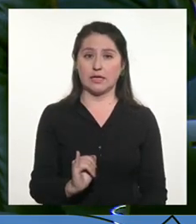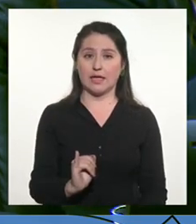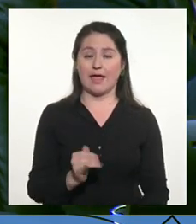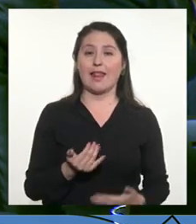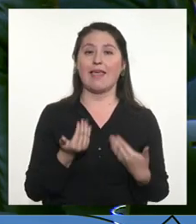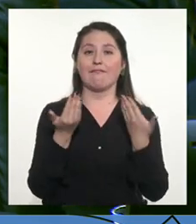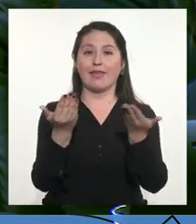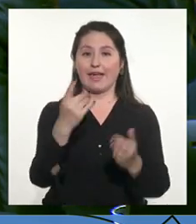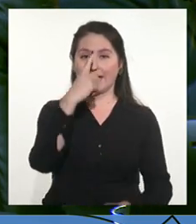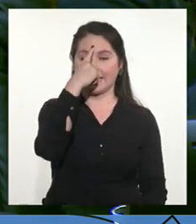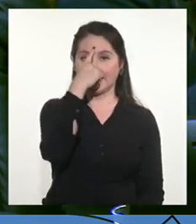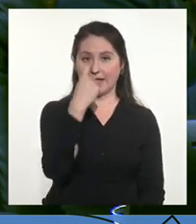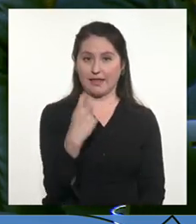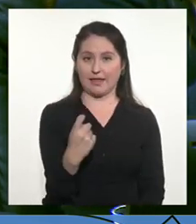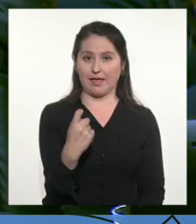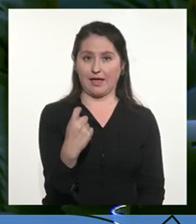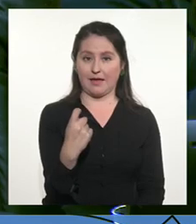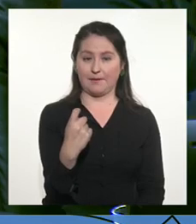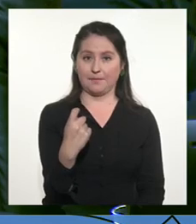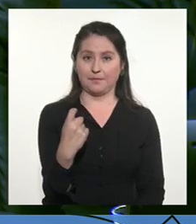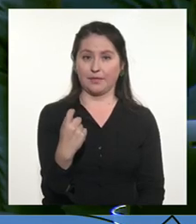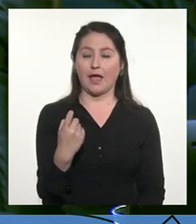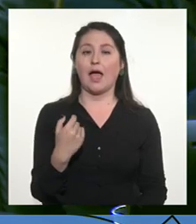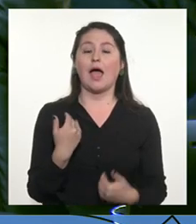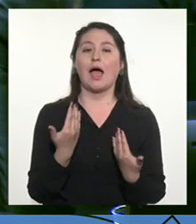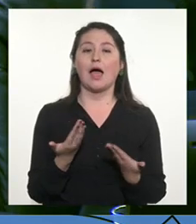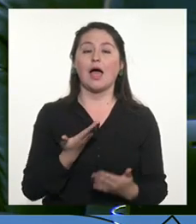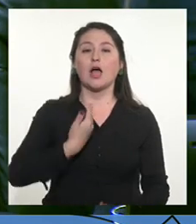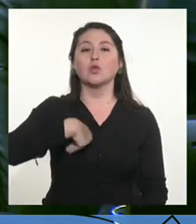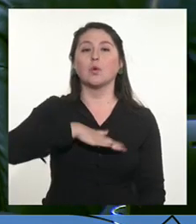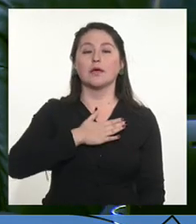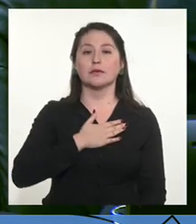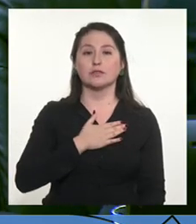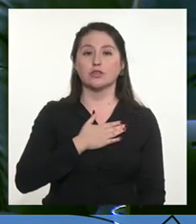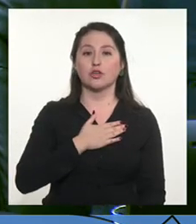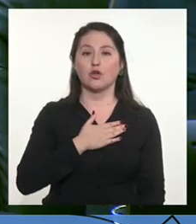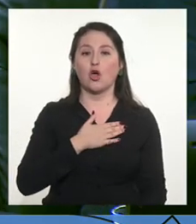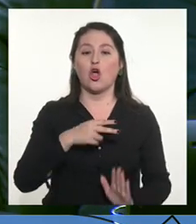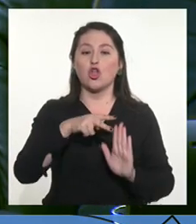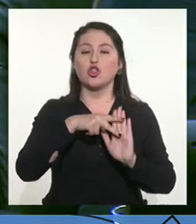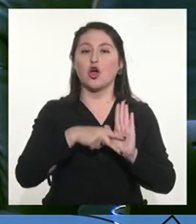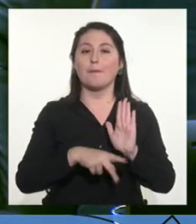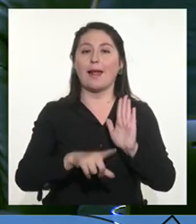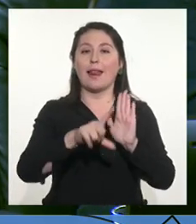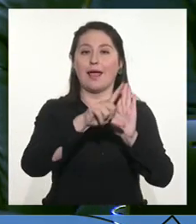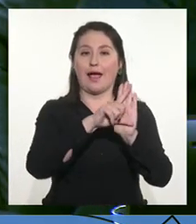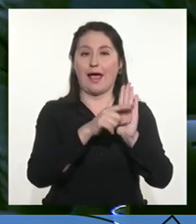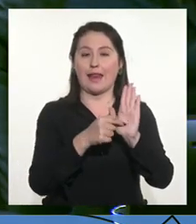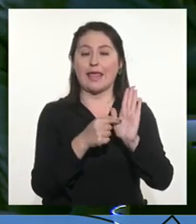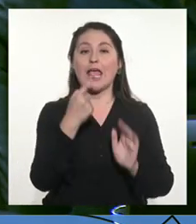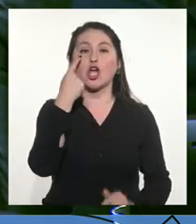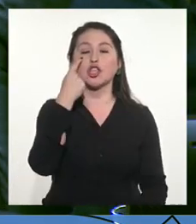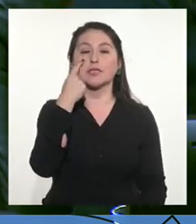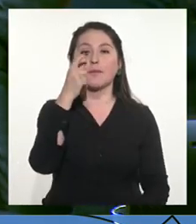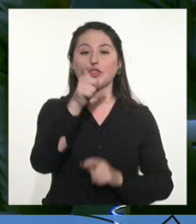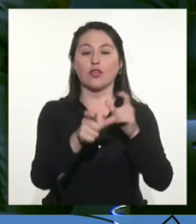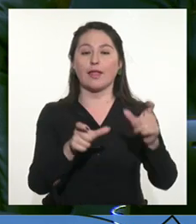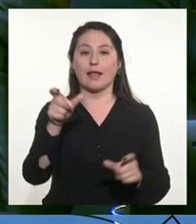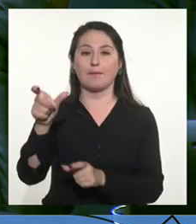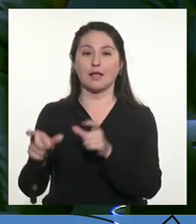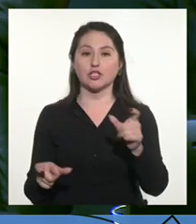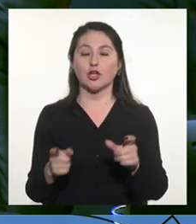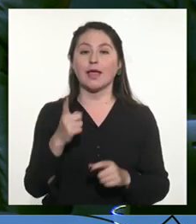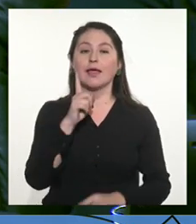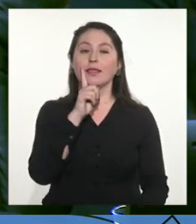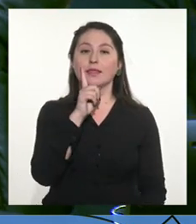sistematicidad a nuestros normas legales y el conocimiento que la ciudadanía tenga de